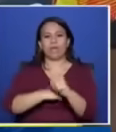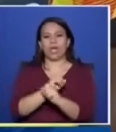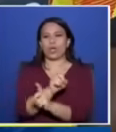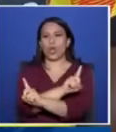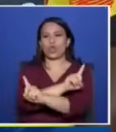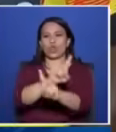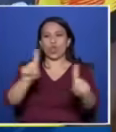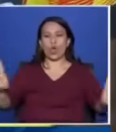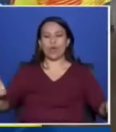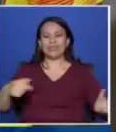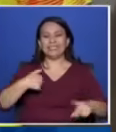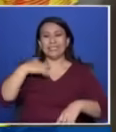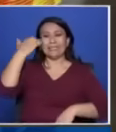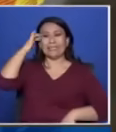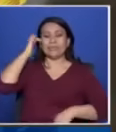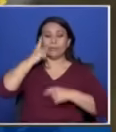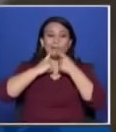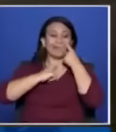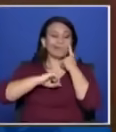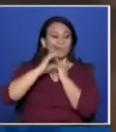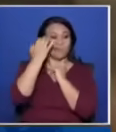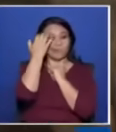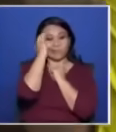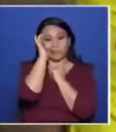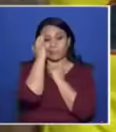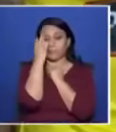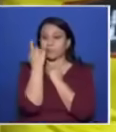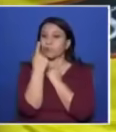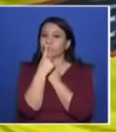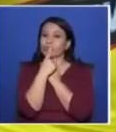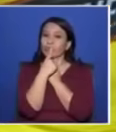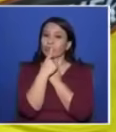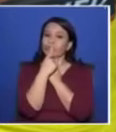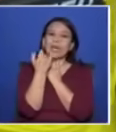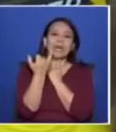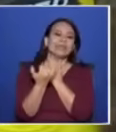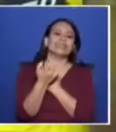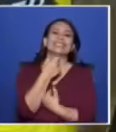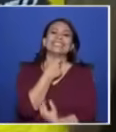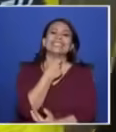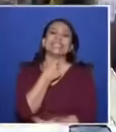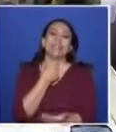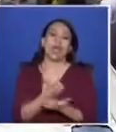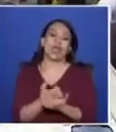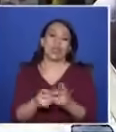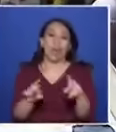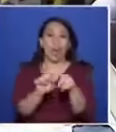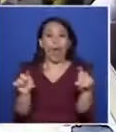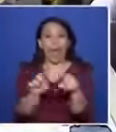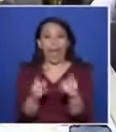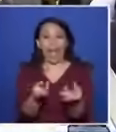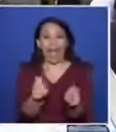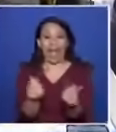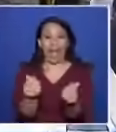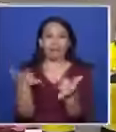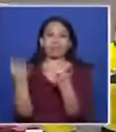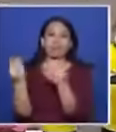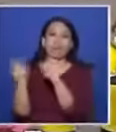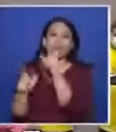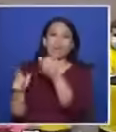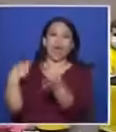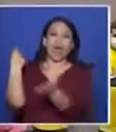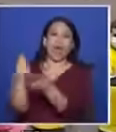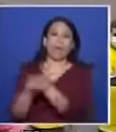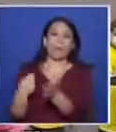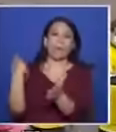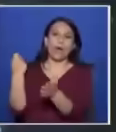masivos, algo que está bajo análisis del COE Nacional. Esto genera afectaciones económicas. Según datos del club guayaquileño,